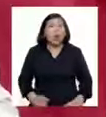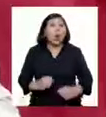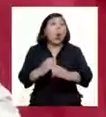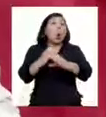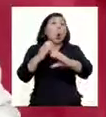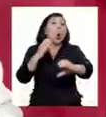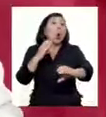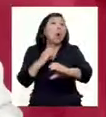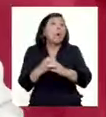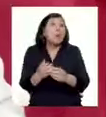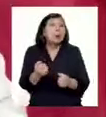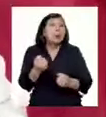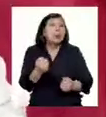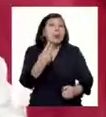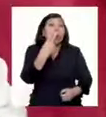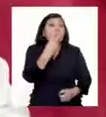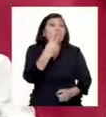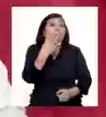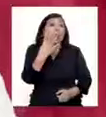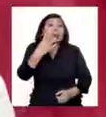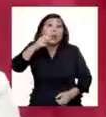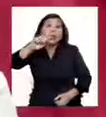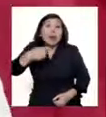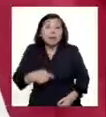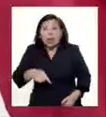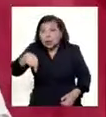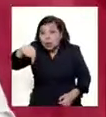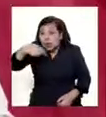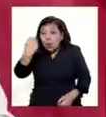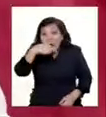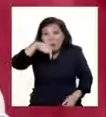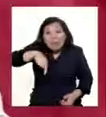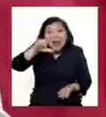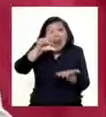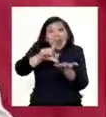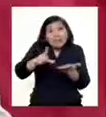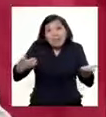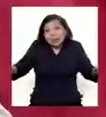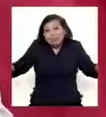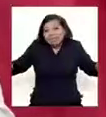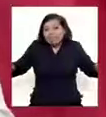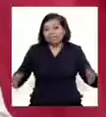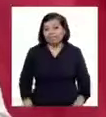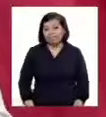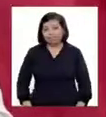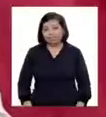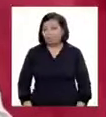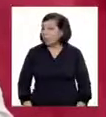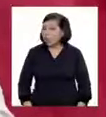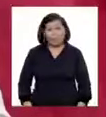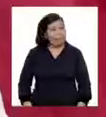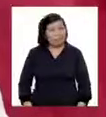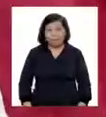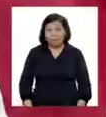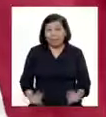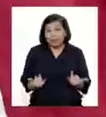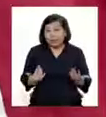unidades de transporte son 24.000, solo en Lima. Solo en Lima. Entonces, es en